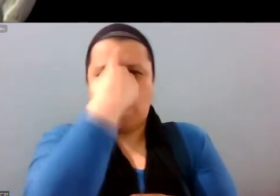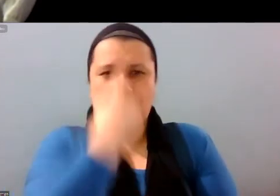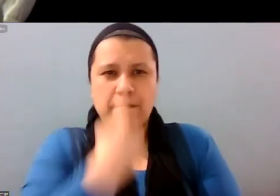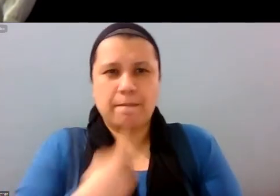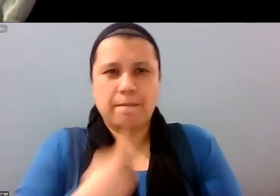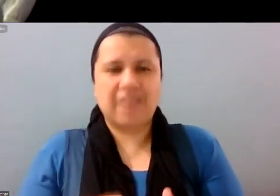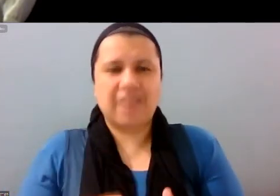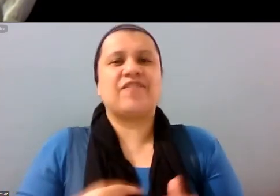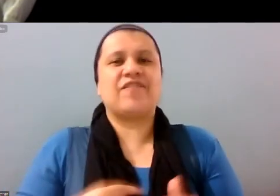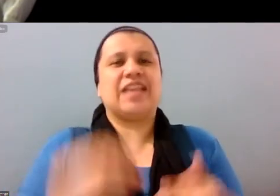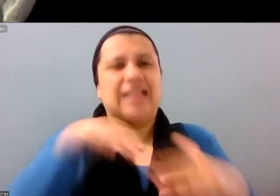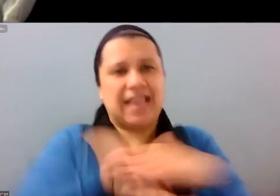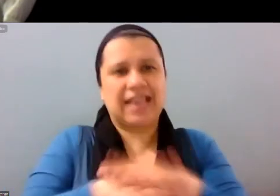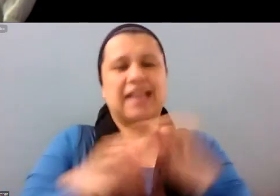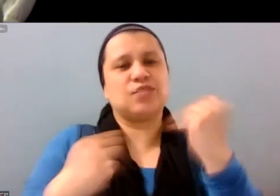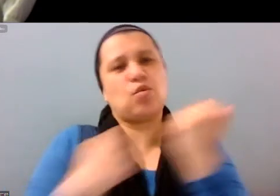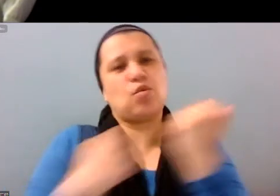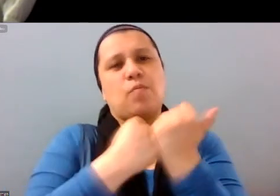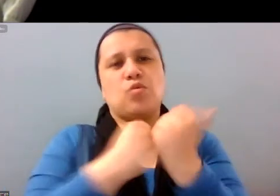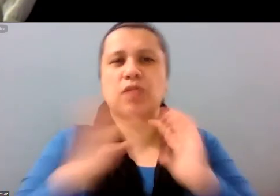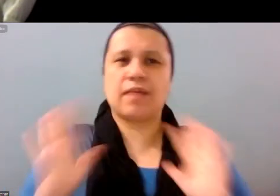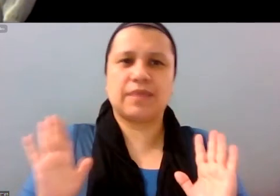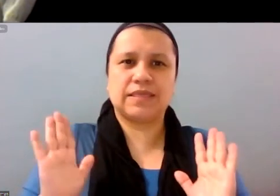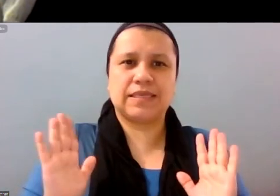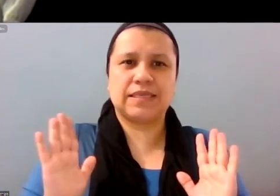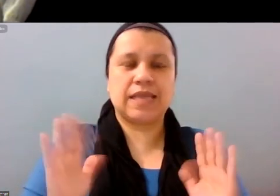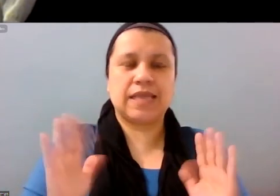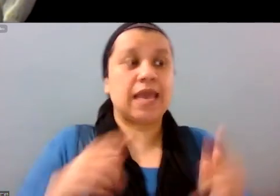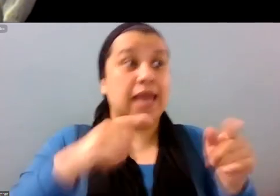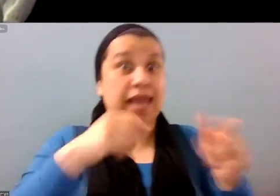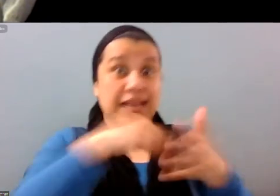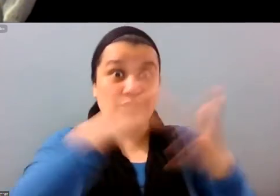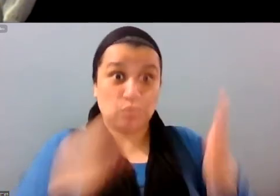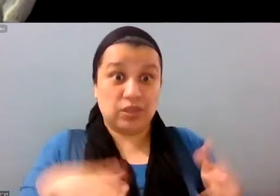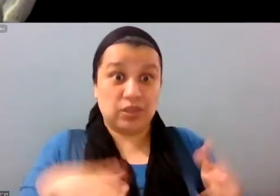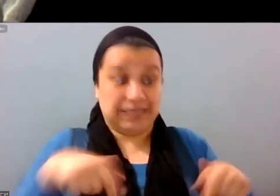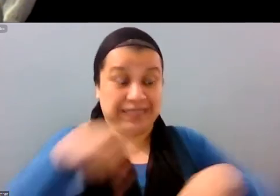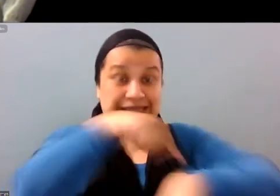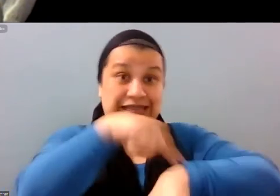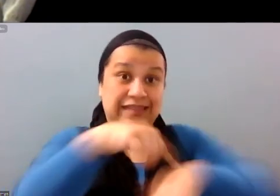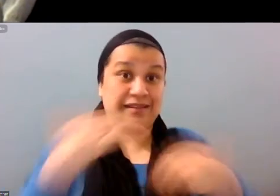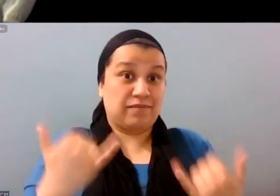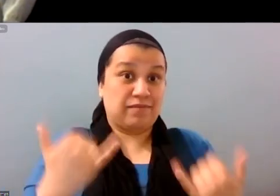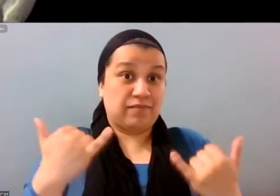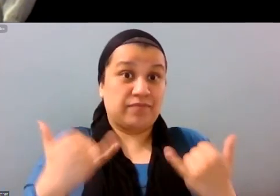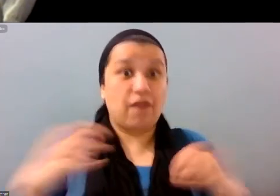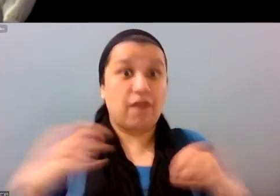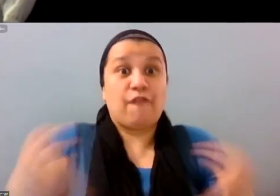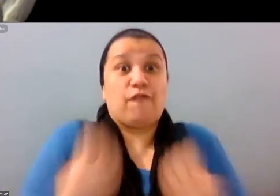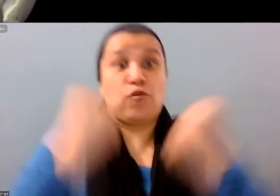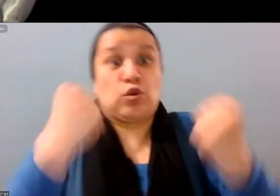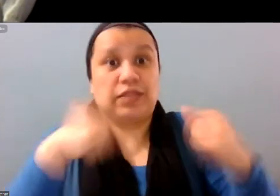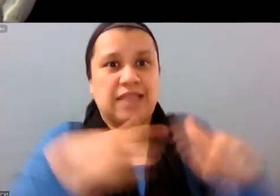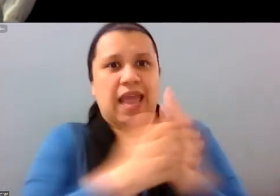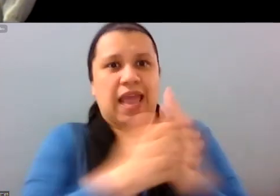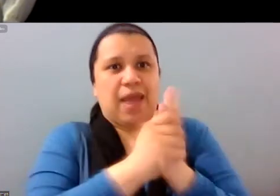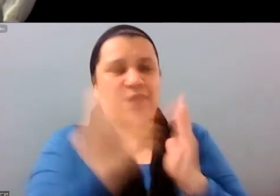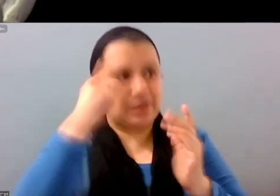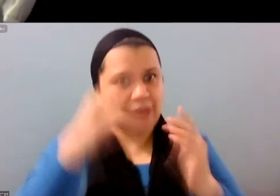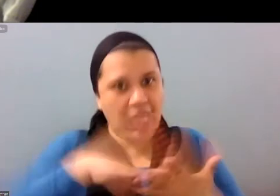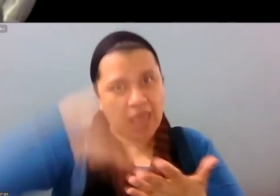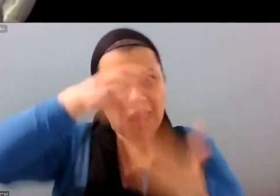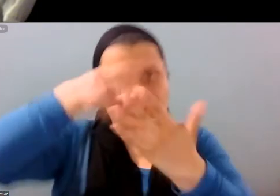los estudiantes tienen en este periodo estamos hablando de fortalecimiento de sus habilidades para aprender a lo largo de